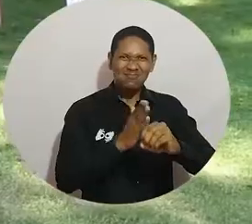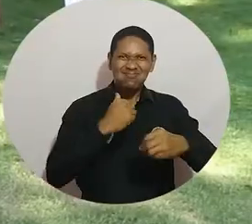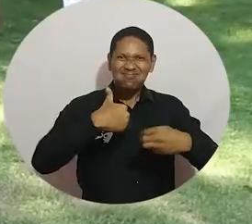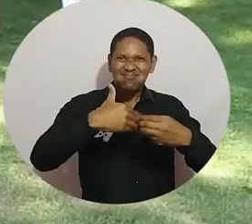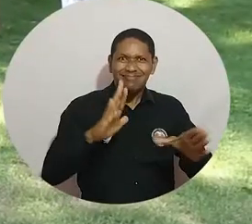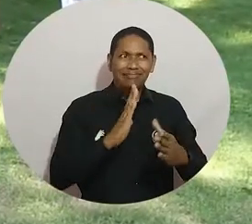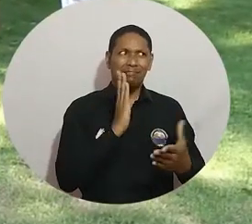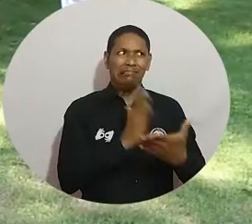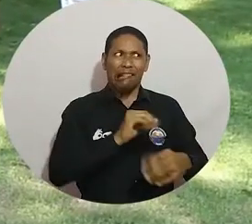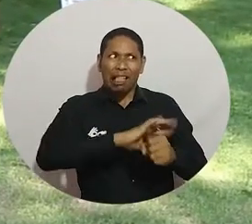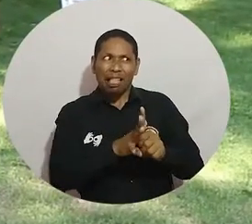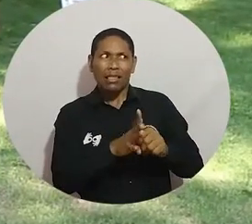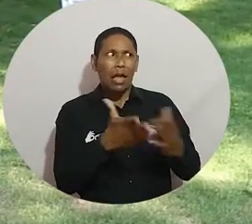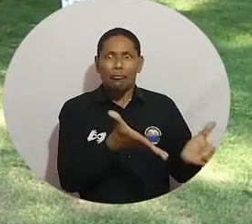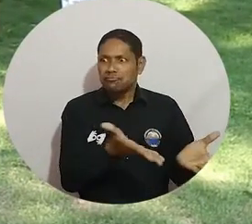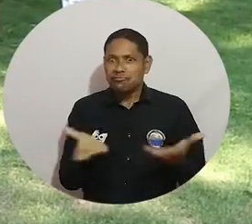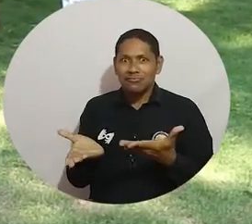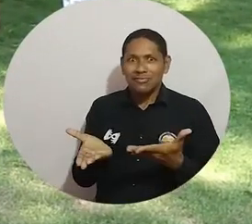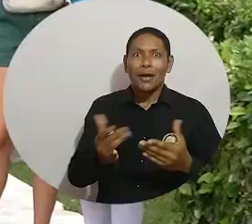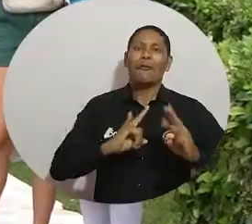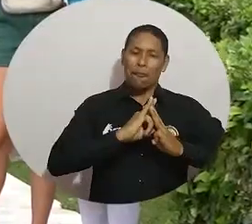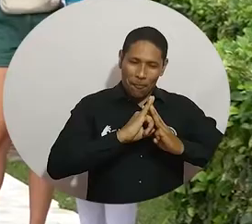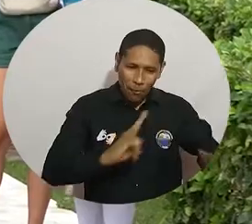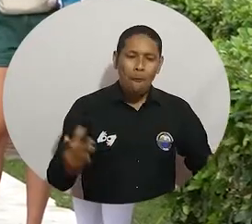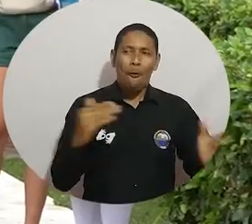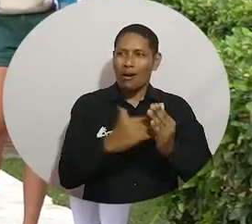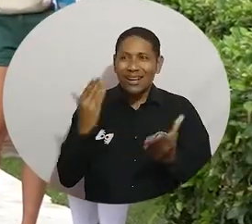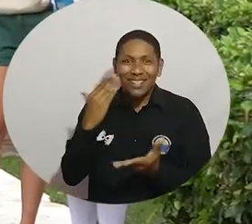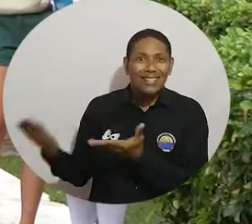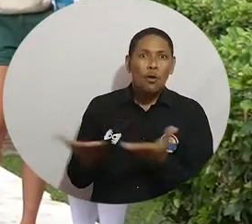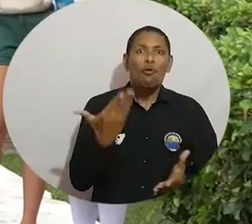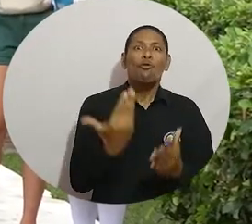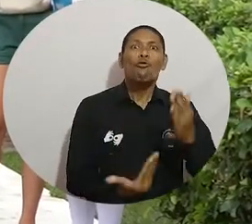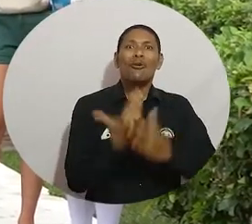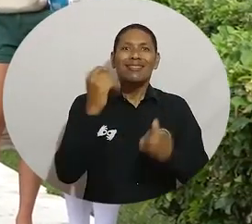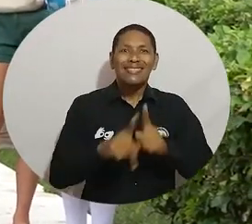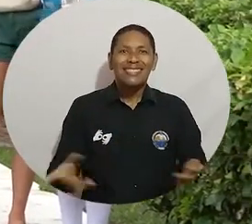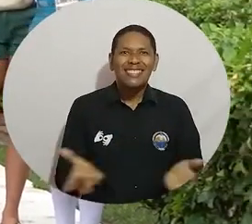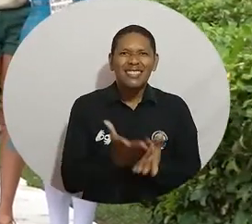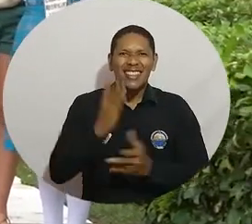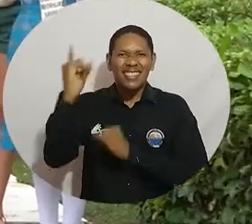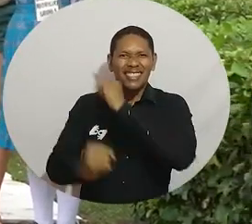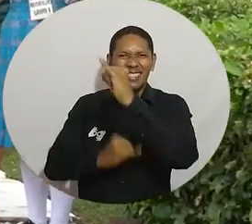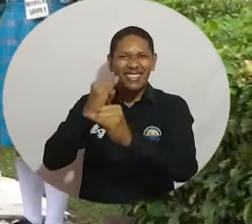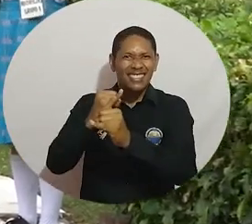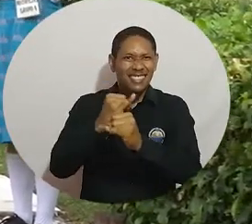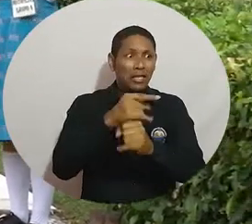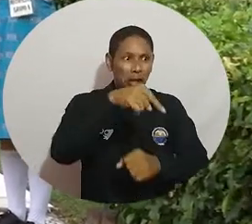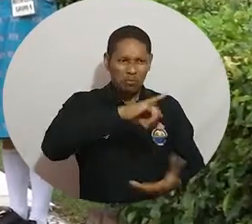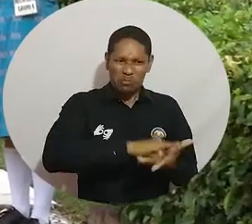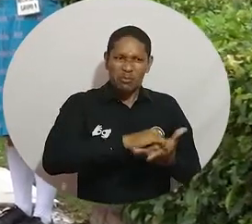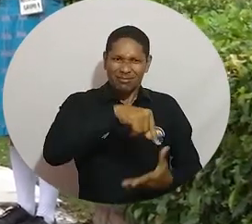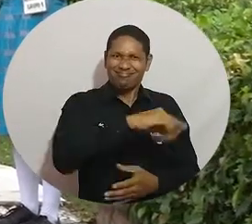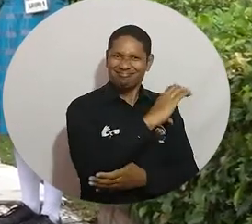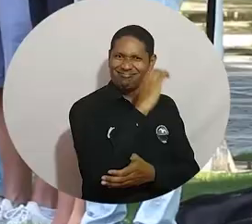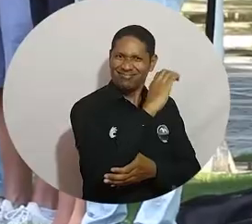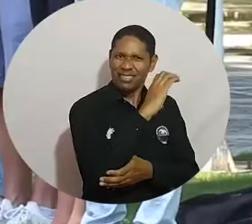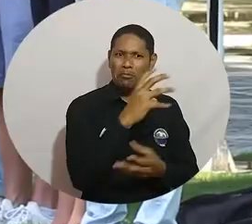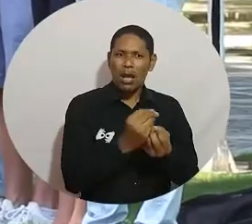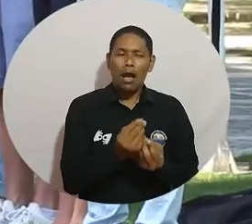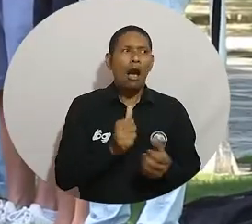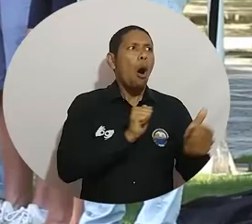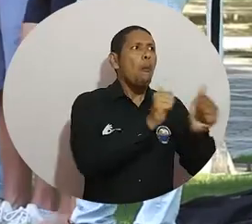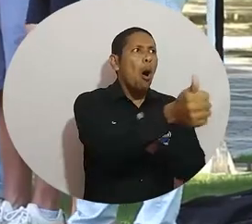restricciones derivadas de la pandemia por el COVID-19, la Universidad del Magdalena recibió nuevos estudiantes internacionales y nacionales